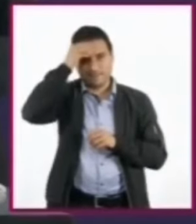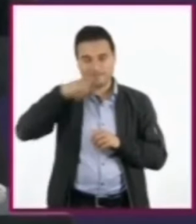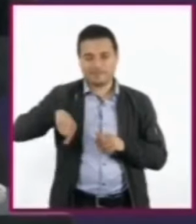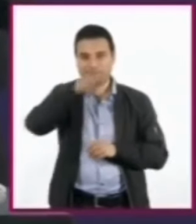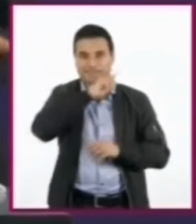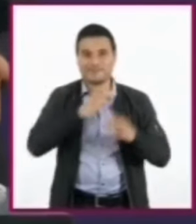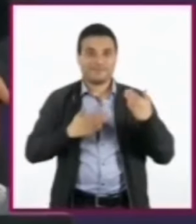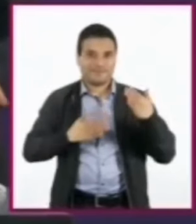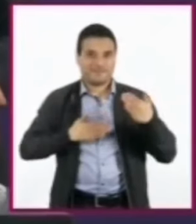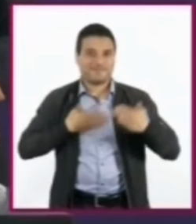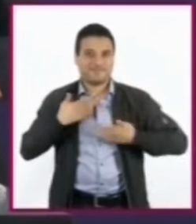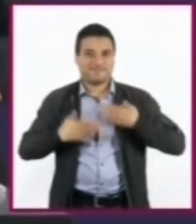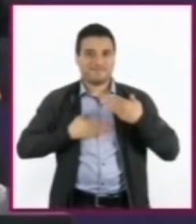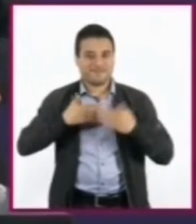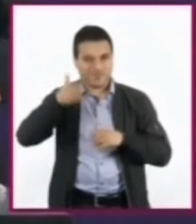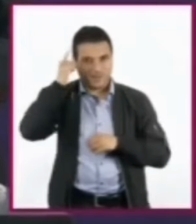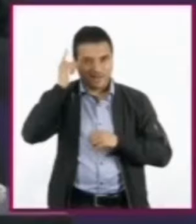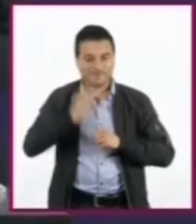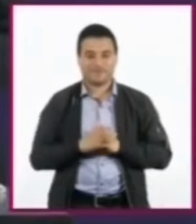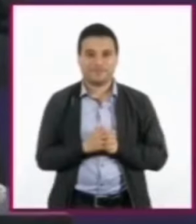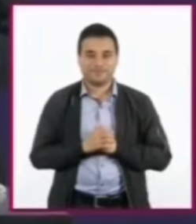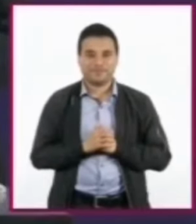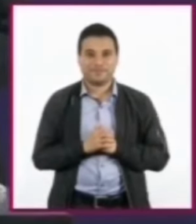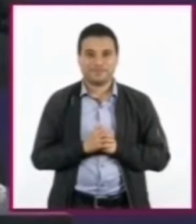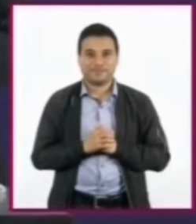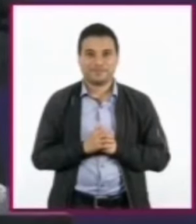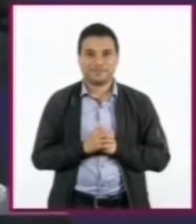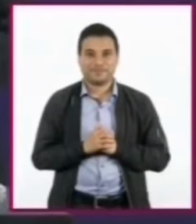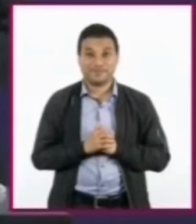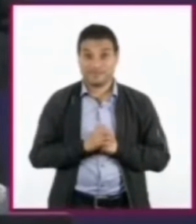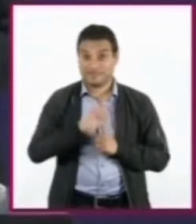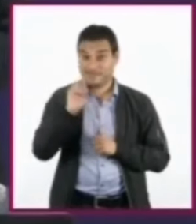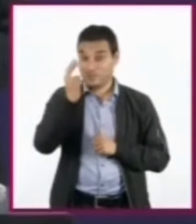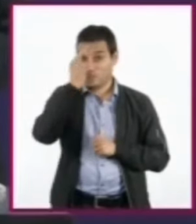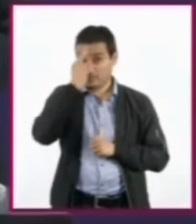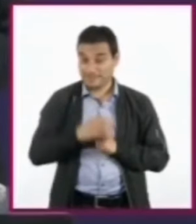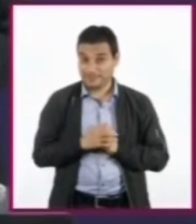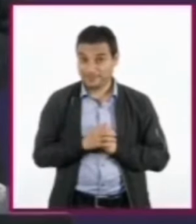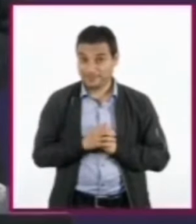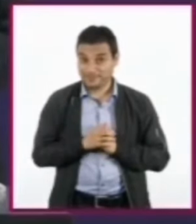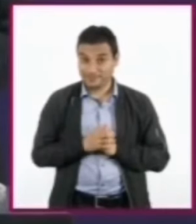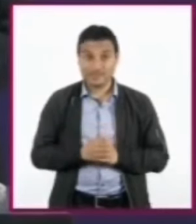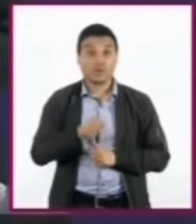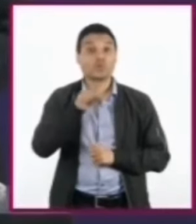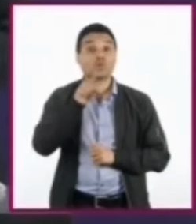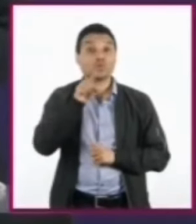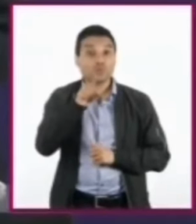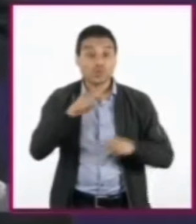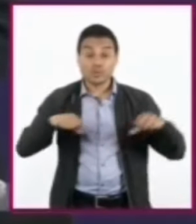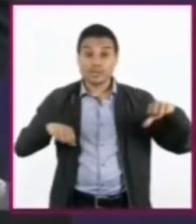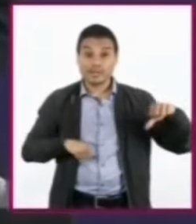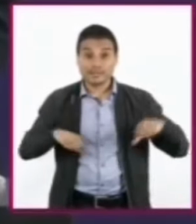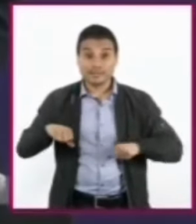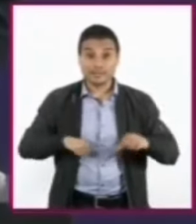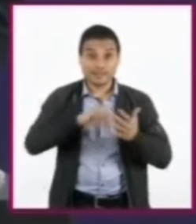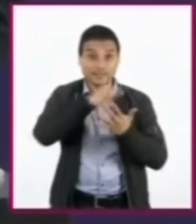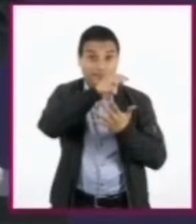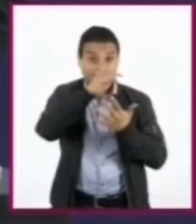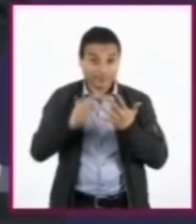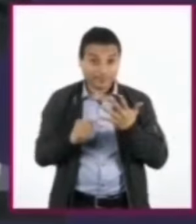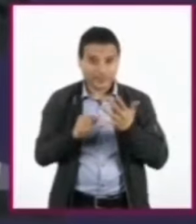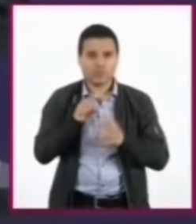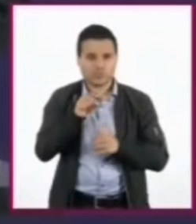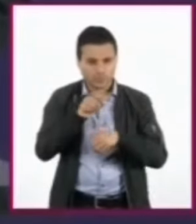trabajo experimental que realizamos. Les recordamos que deben realizar las actividades que aquí se